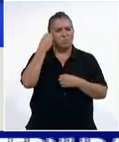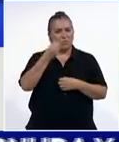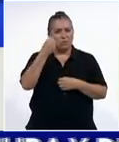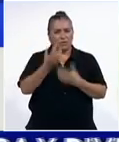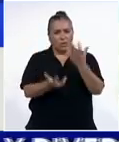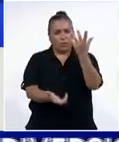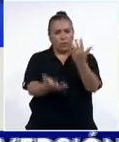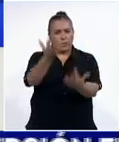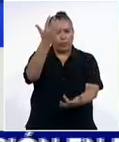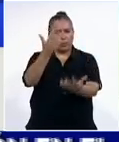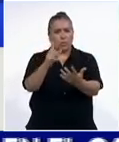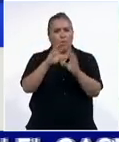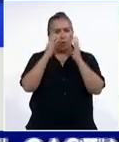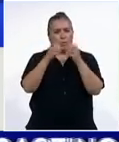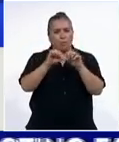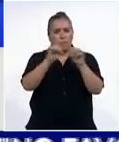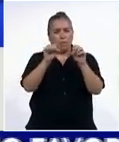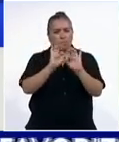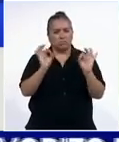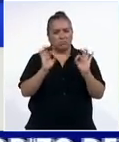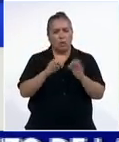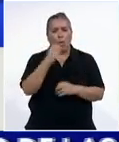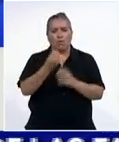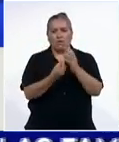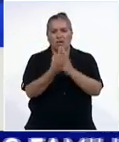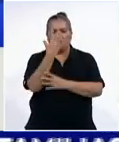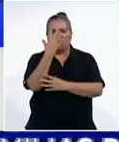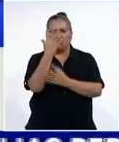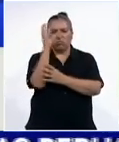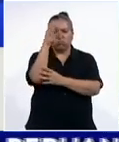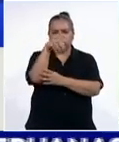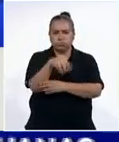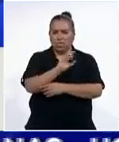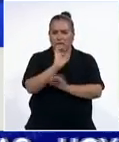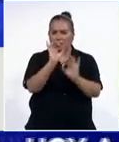hubo fuego, no se reventaron los globos? ¿O por qué las flores no se marchitaron?